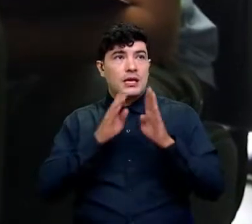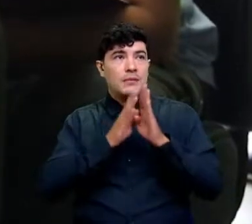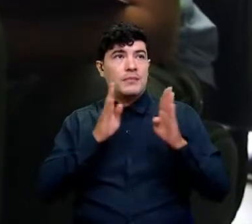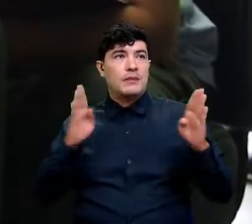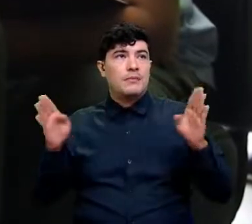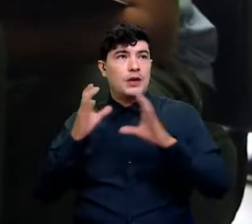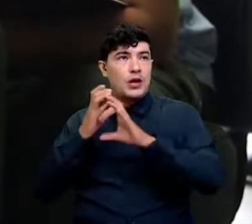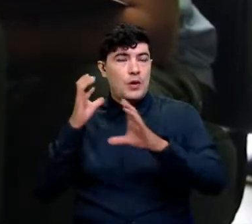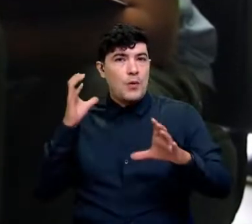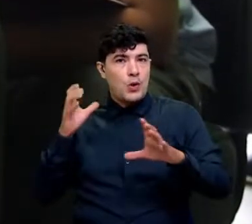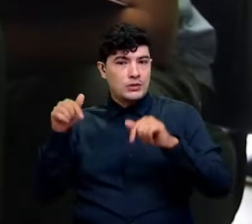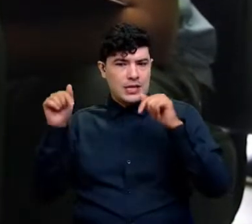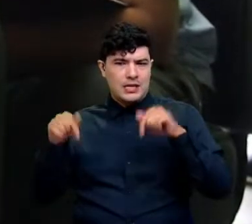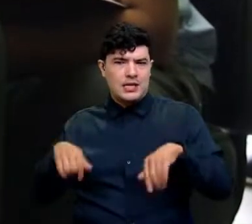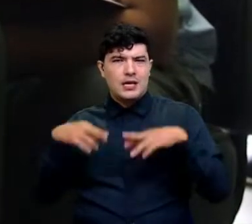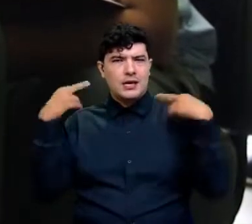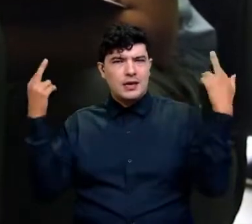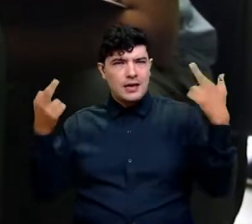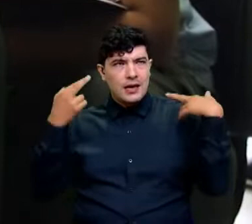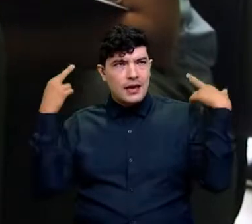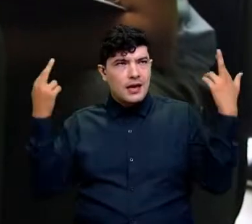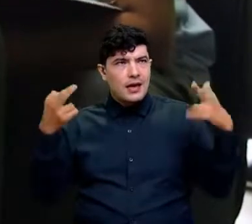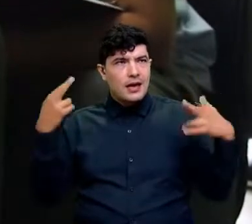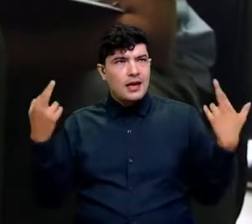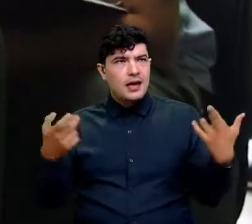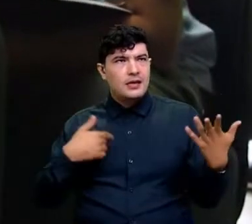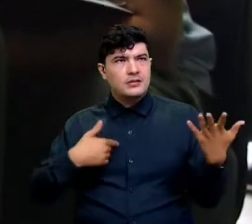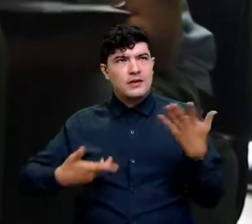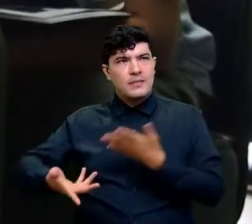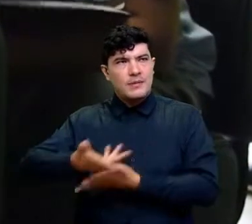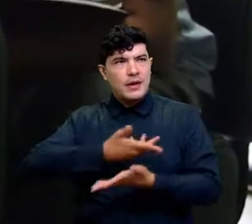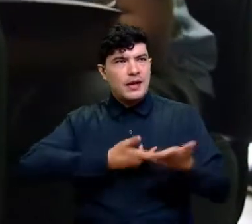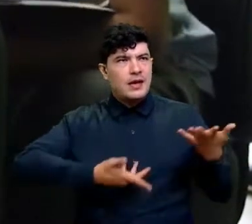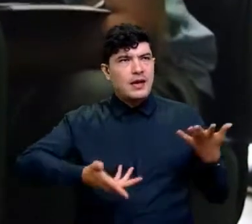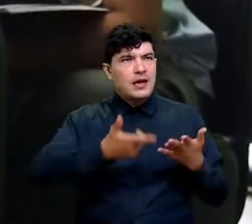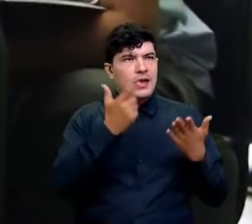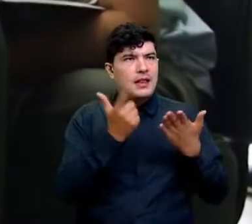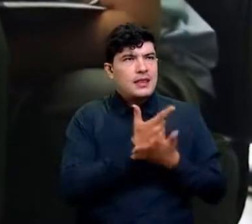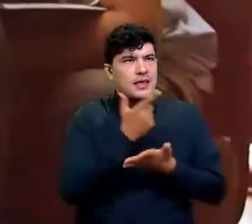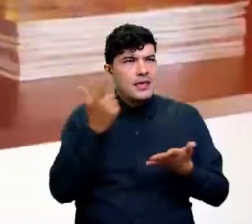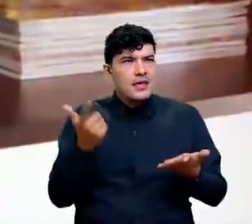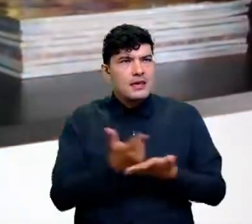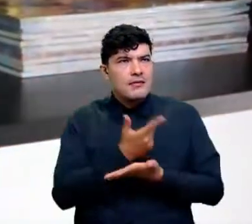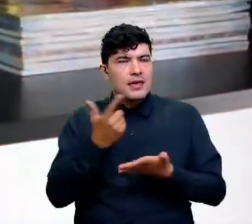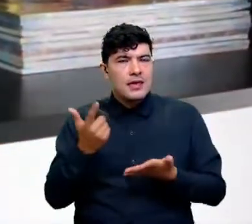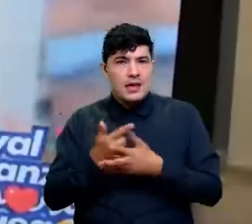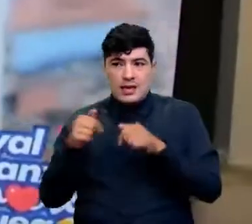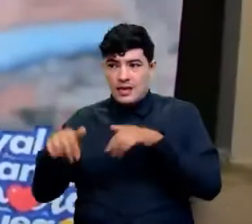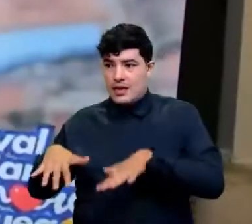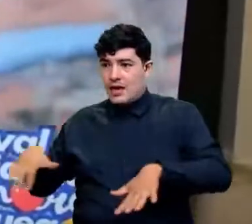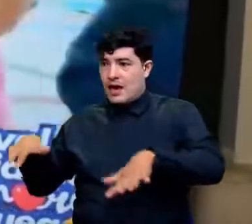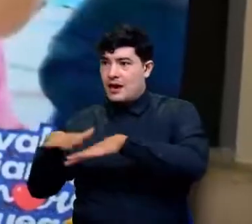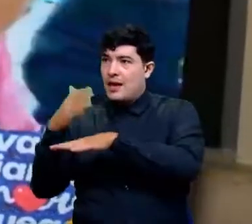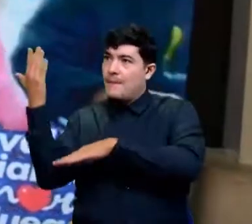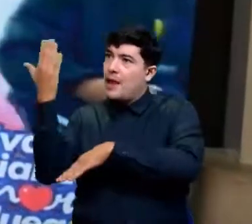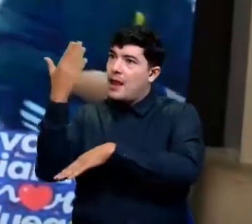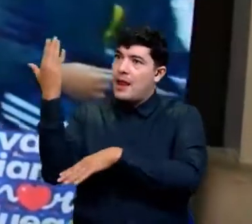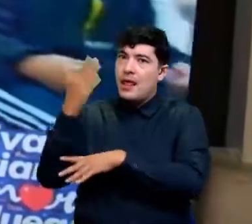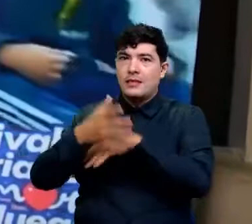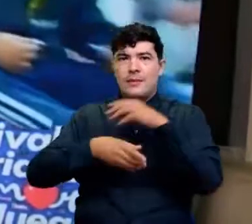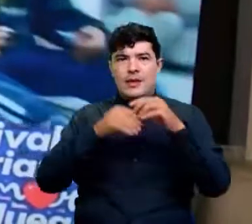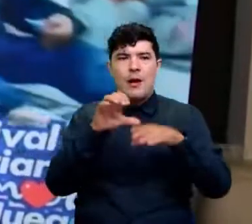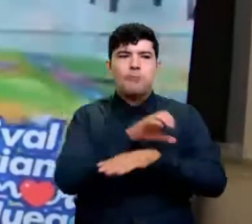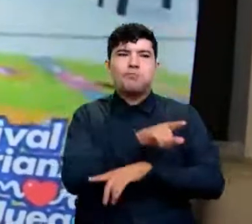tiene como una recreación para uno recrearse, tiene libros, tiene zona de película y